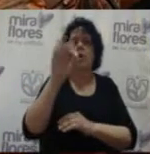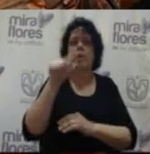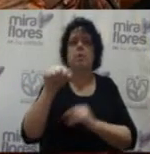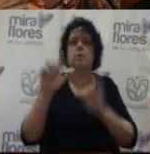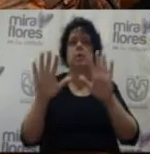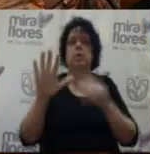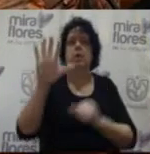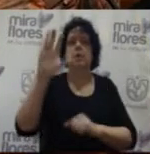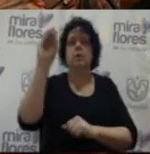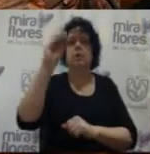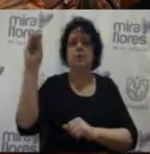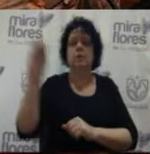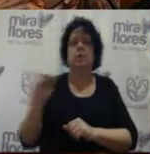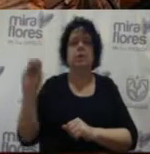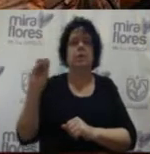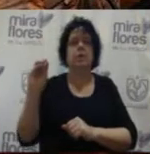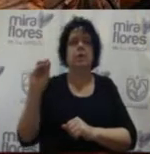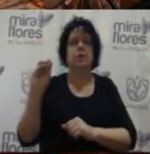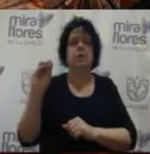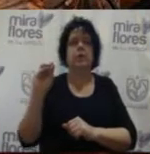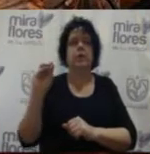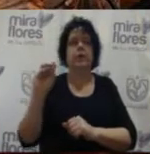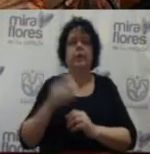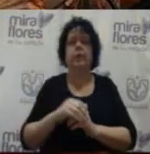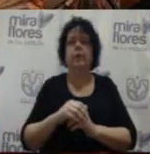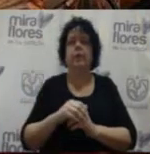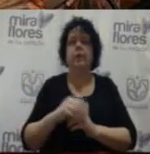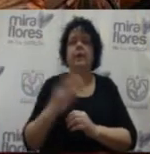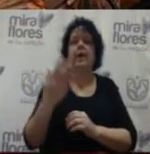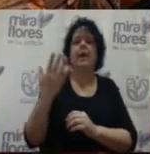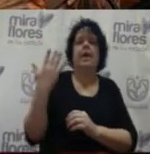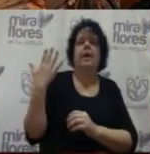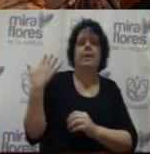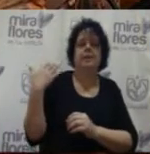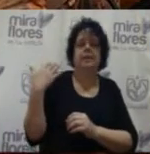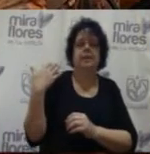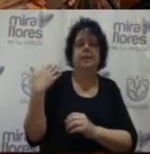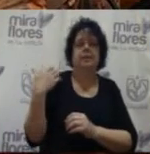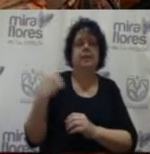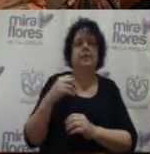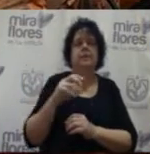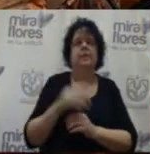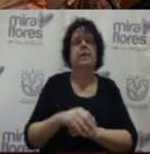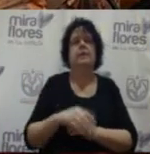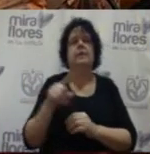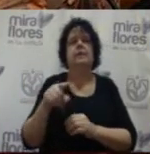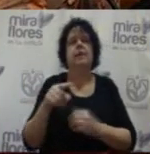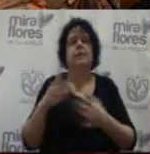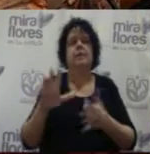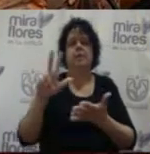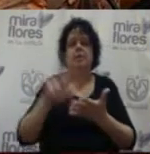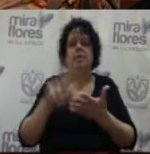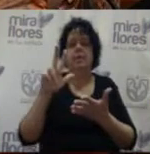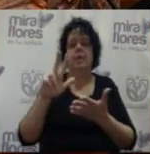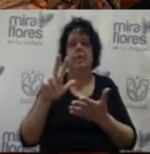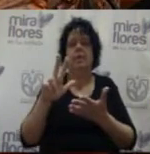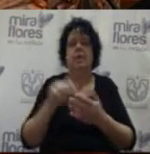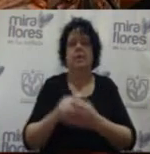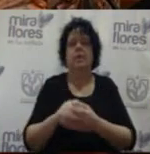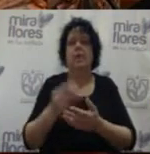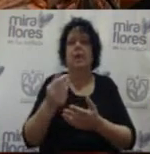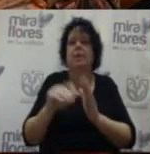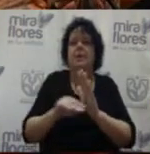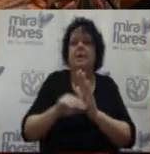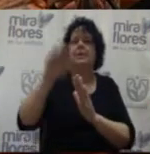los costos aprobados mediante ordenanza 431 del ejercicio 2018. El mayor incremento